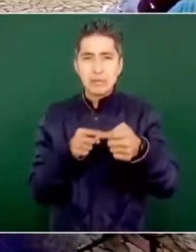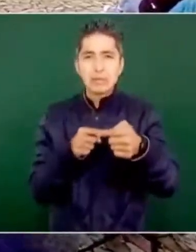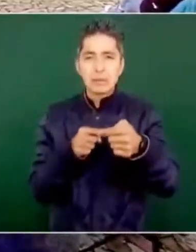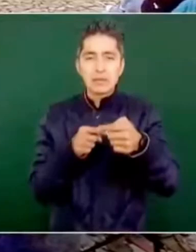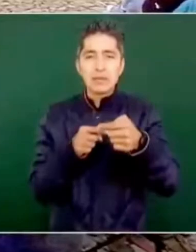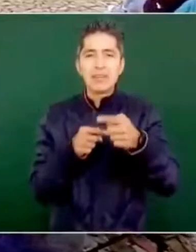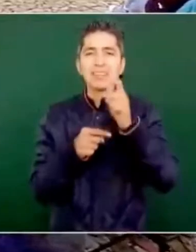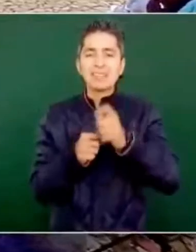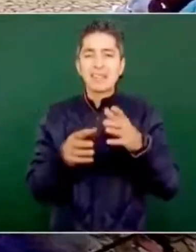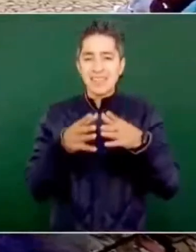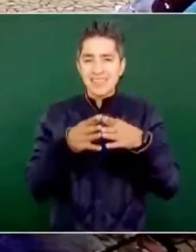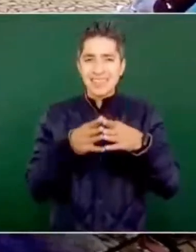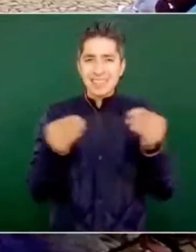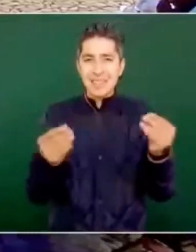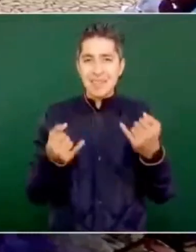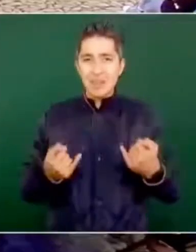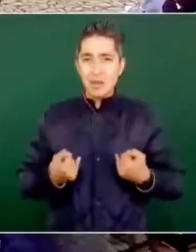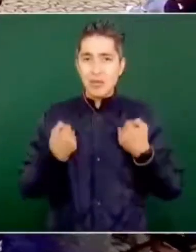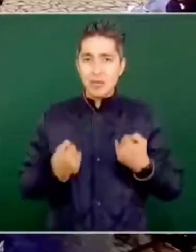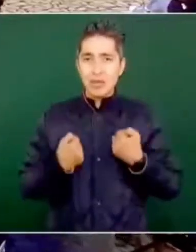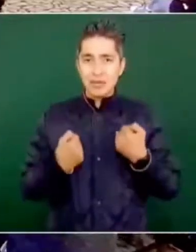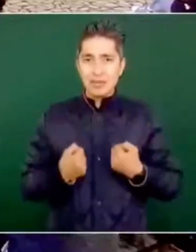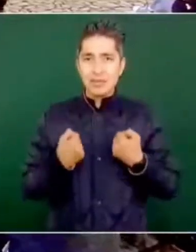de la desaparición de los jóvenes,